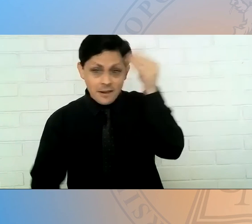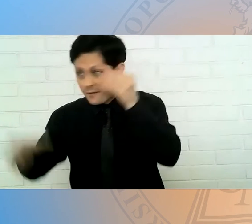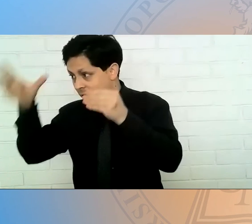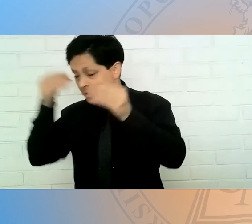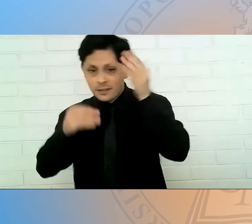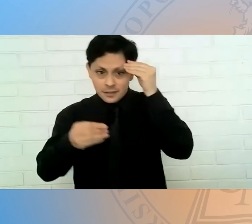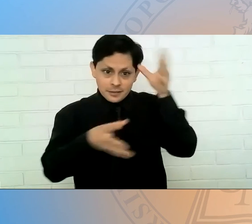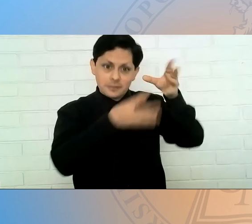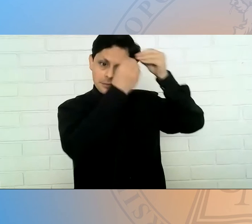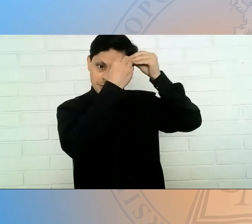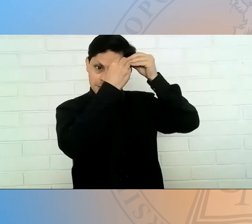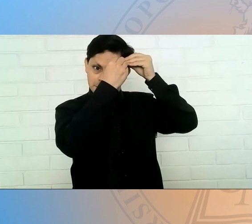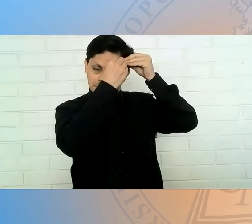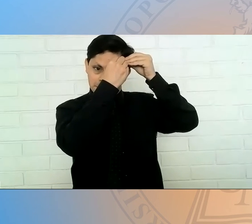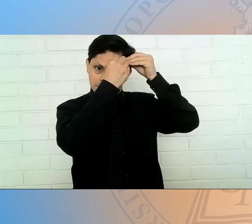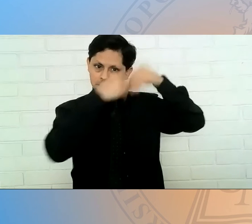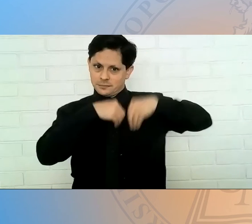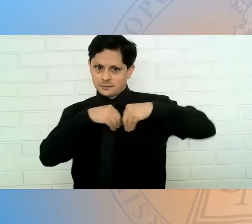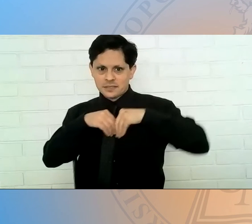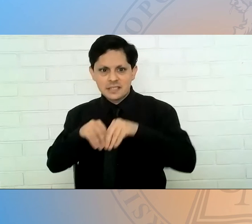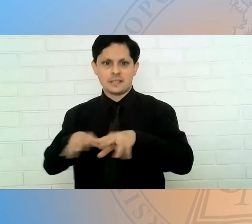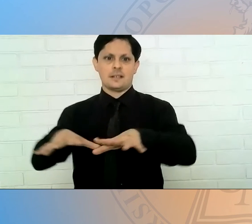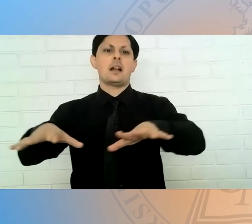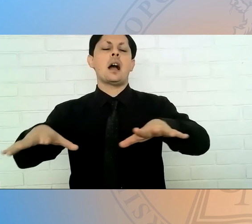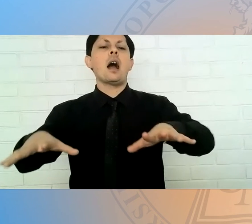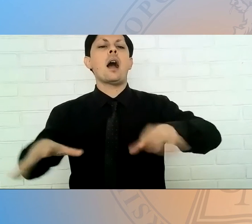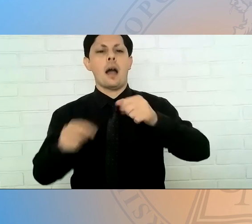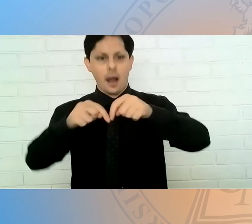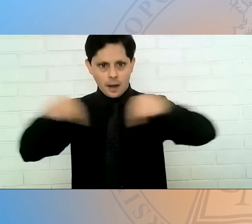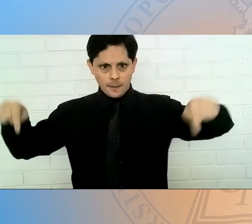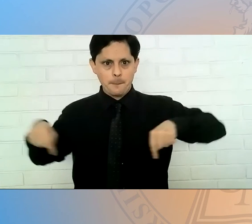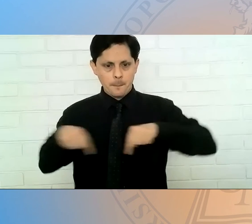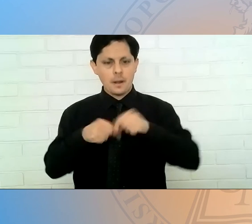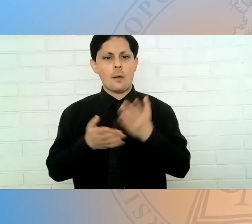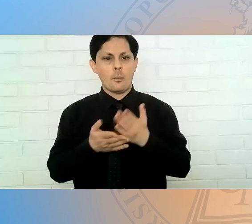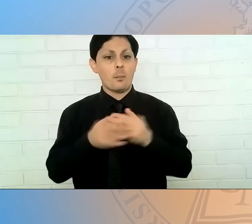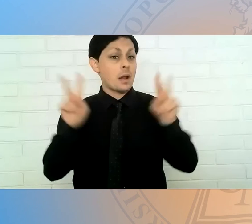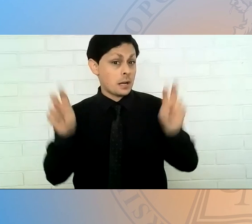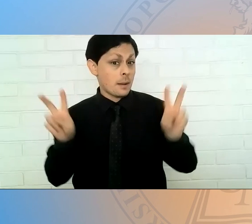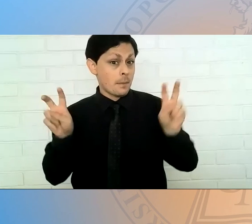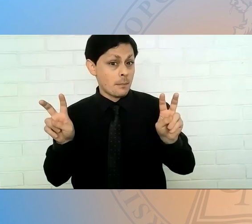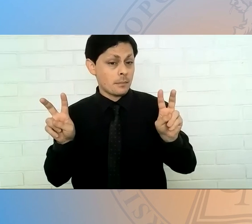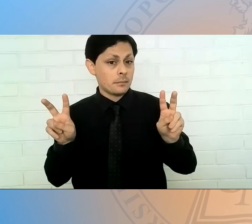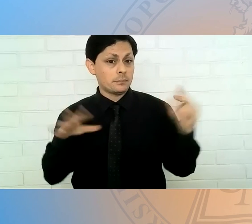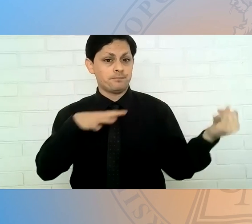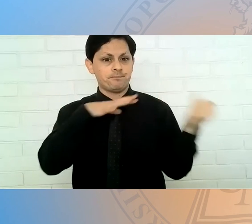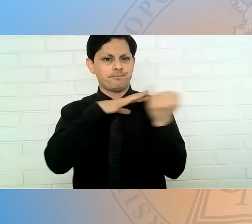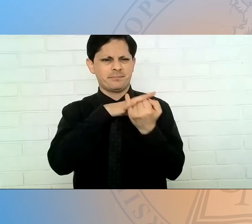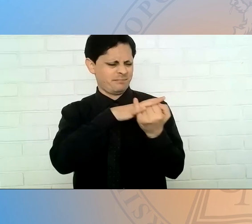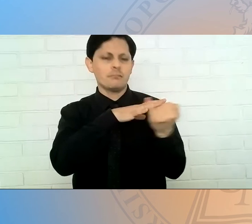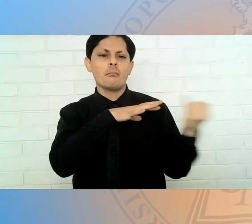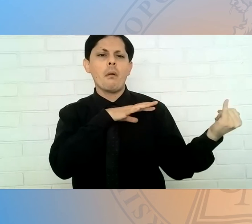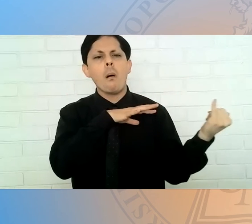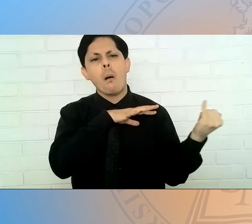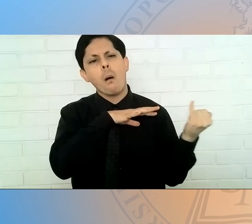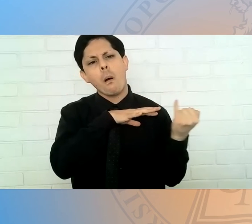en nuestras aulas, en la formación de profesores. El tema de inclusión alguna vez ya no va a ser tema, no vamos a hablar más